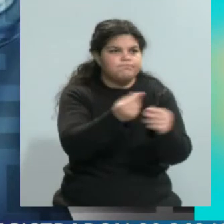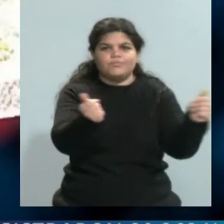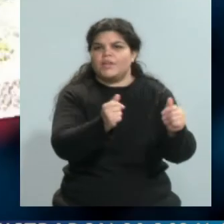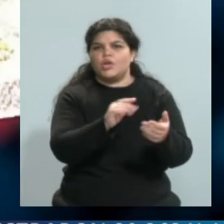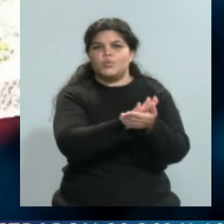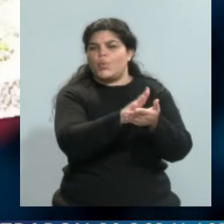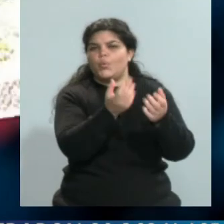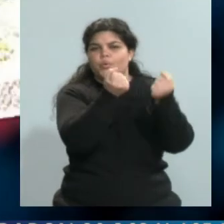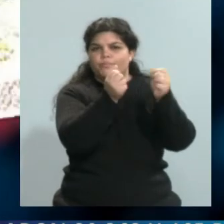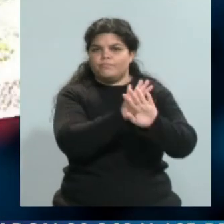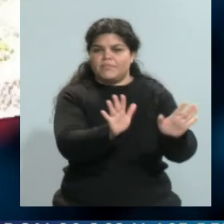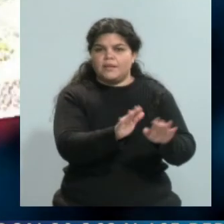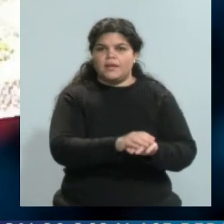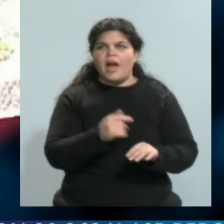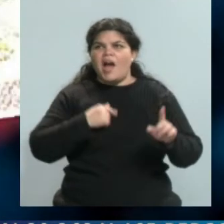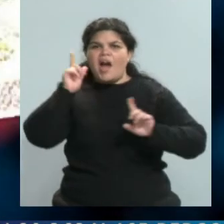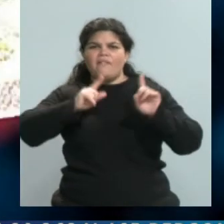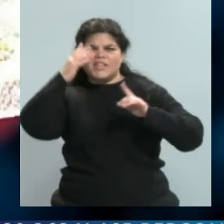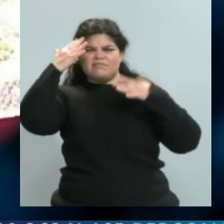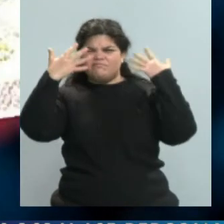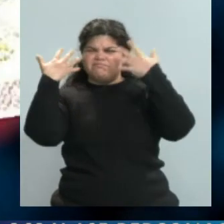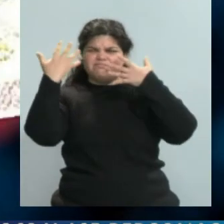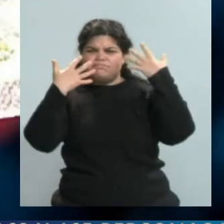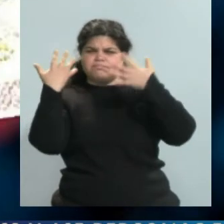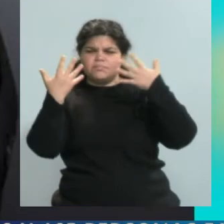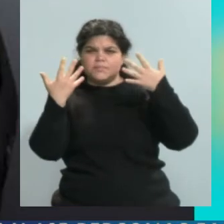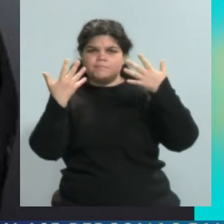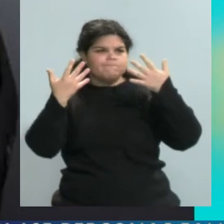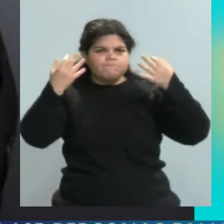una nebulosa, por decirlo, ¿no? Y no me hizo falta ninguna otra sesión.